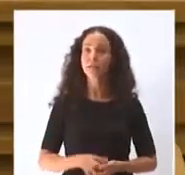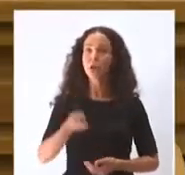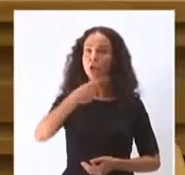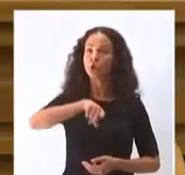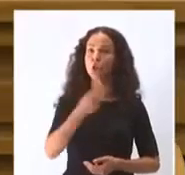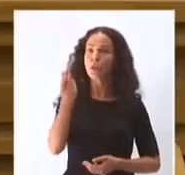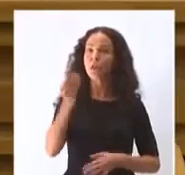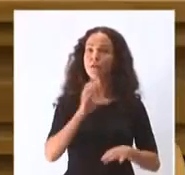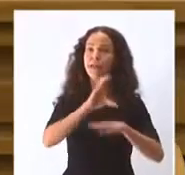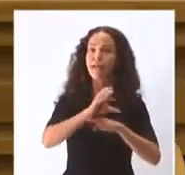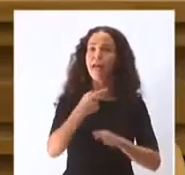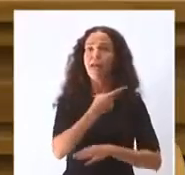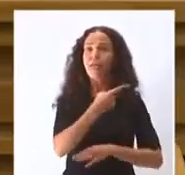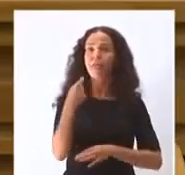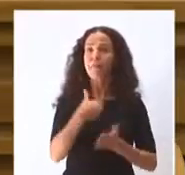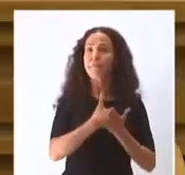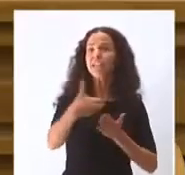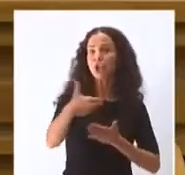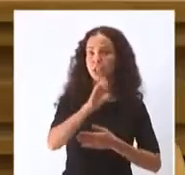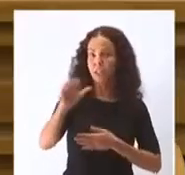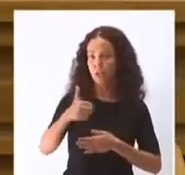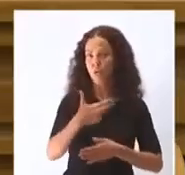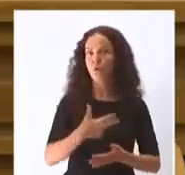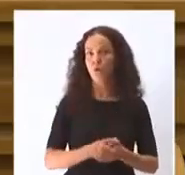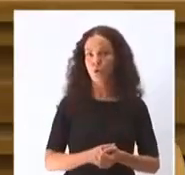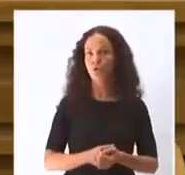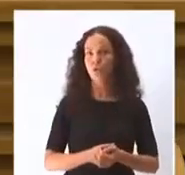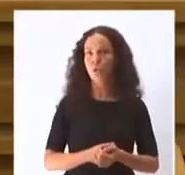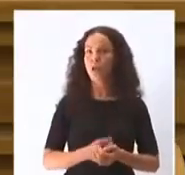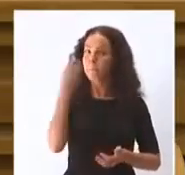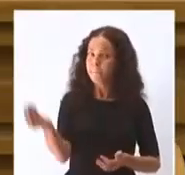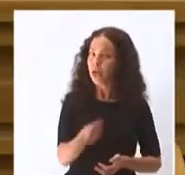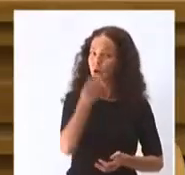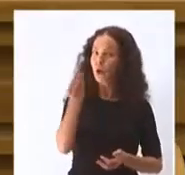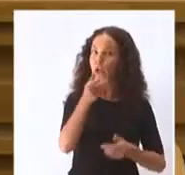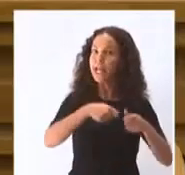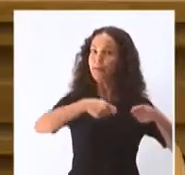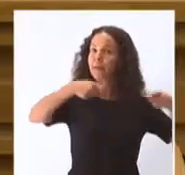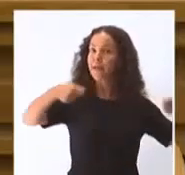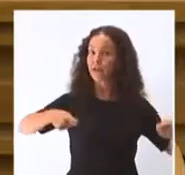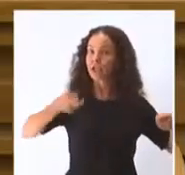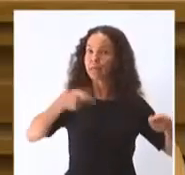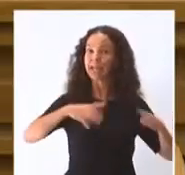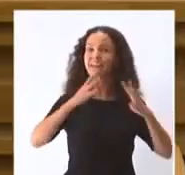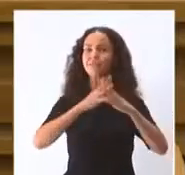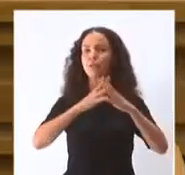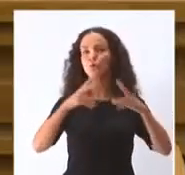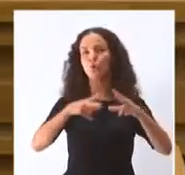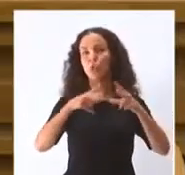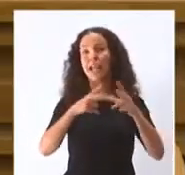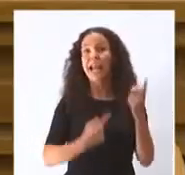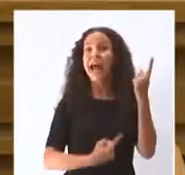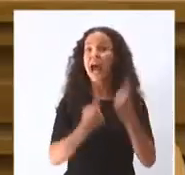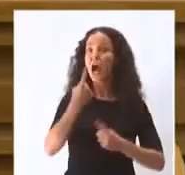100 millones 100 en mejora y ampliación de infraestructuras sociales algunas que